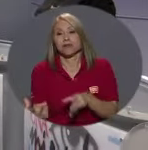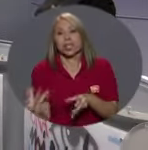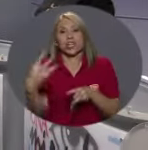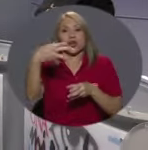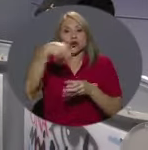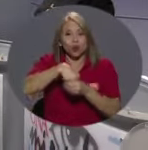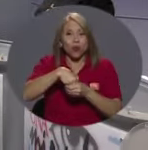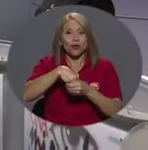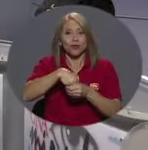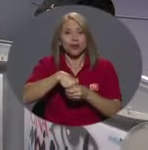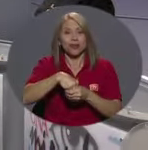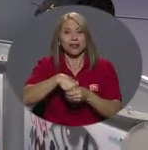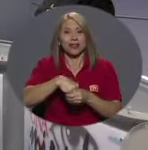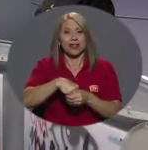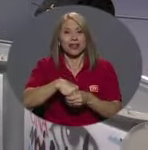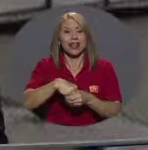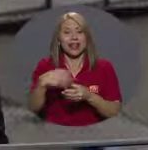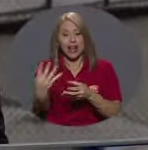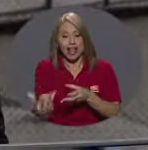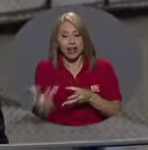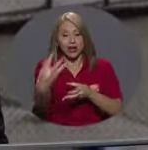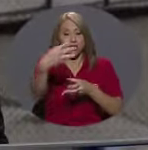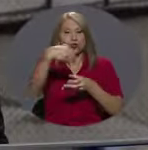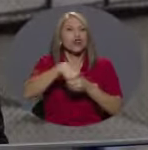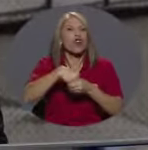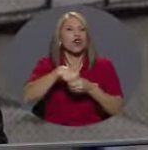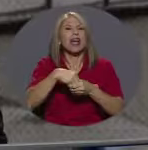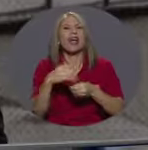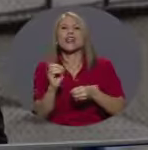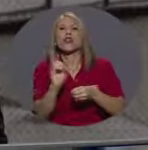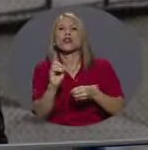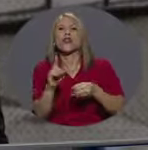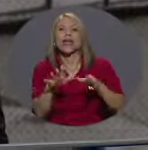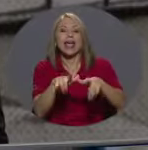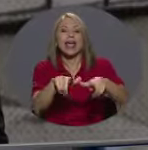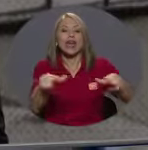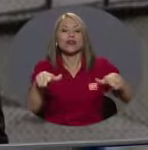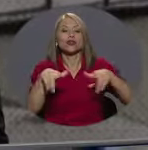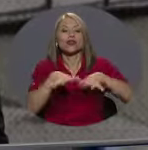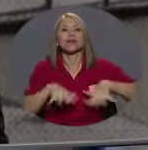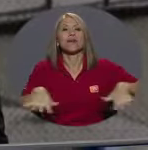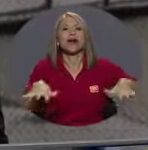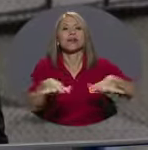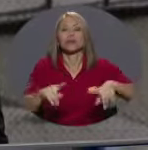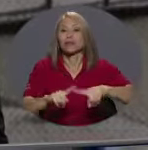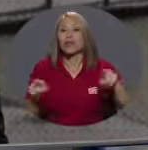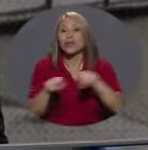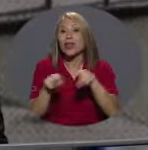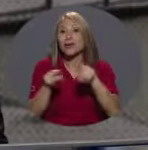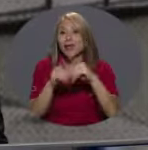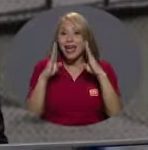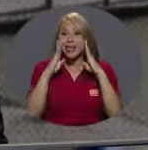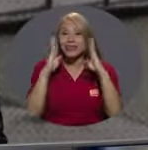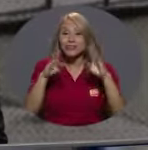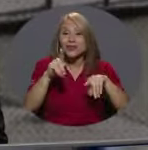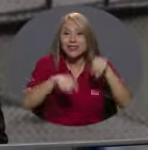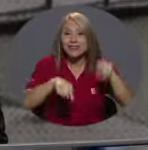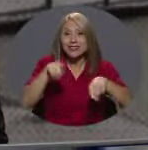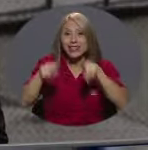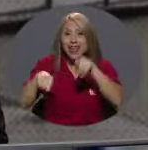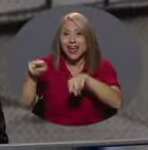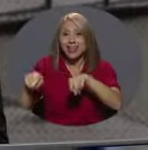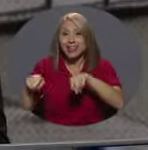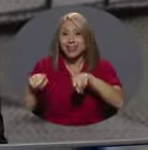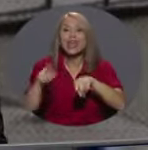inclusión la inclusión es en los espacios, pero también la atención a esa diversidad y a esa inclusión es